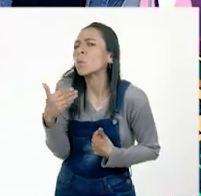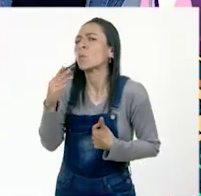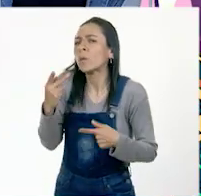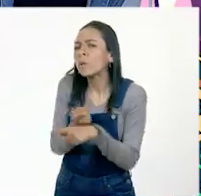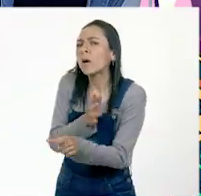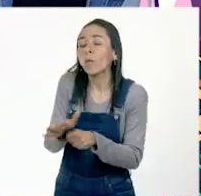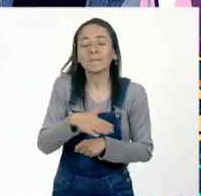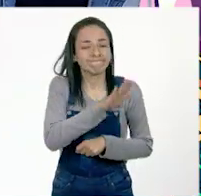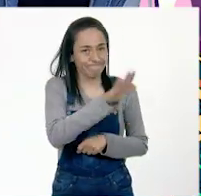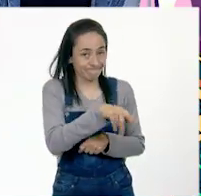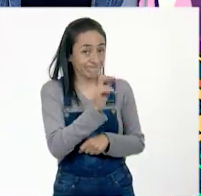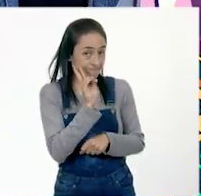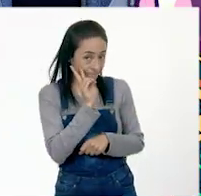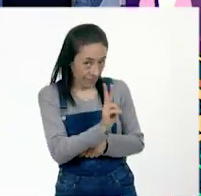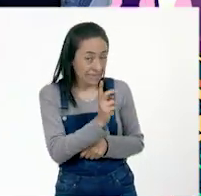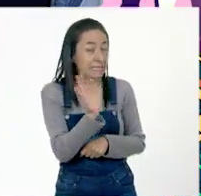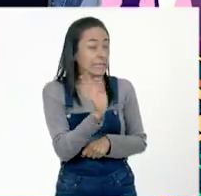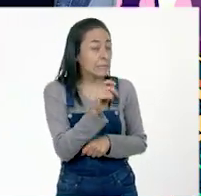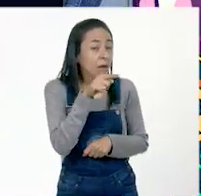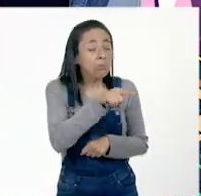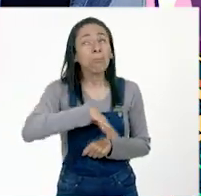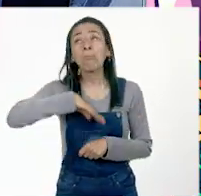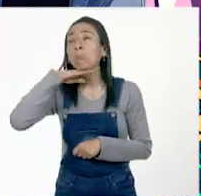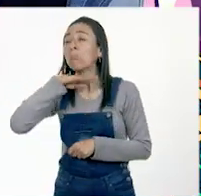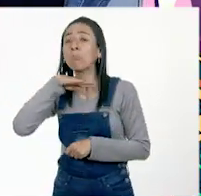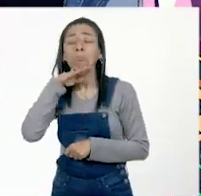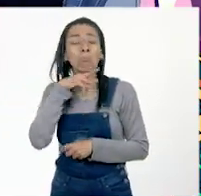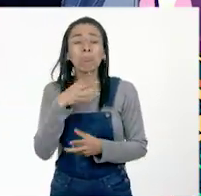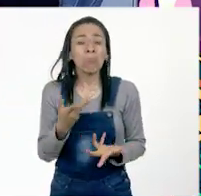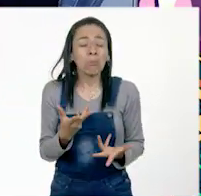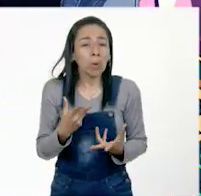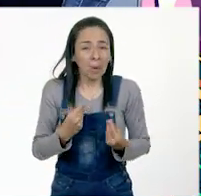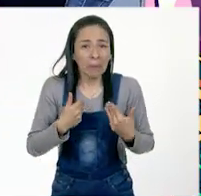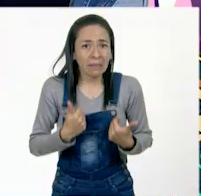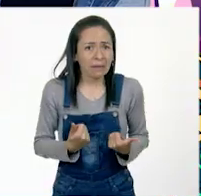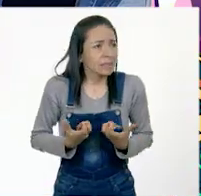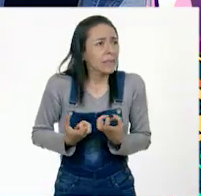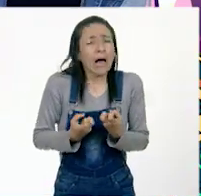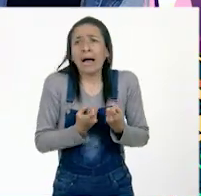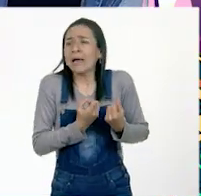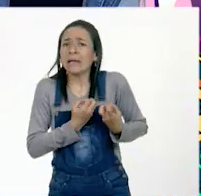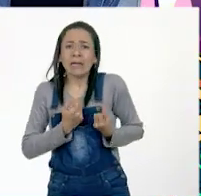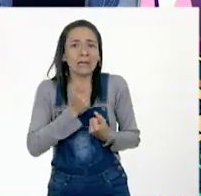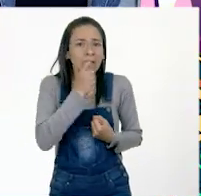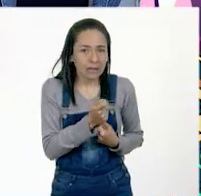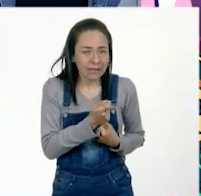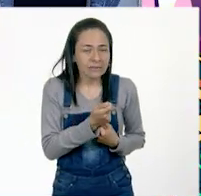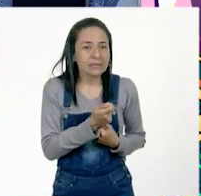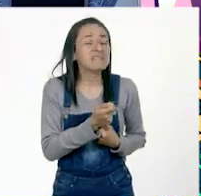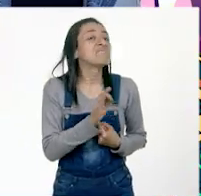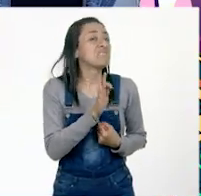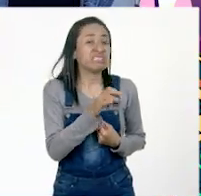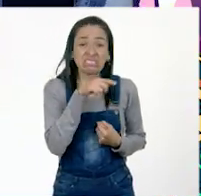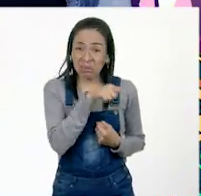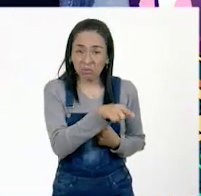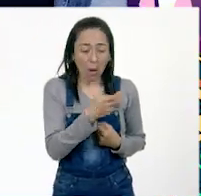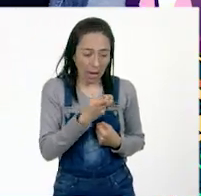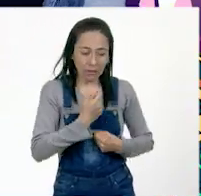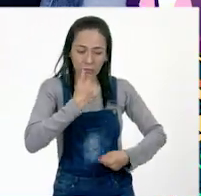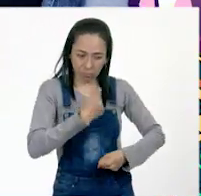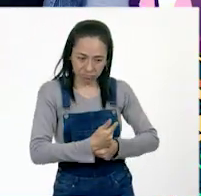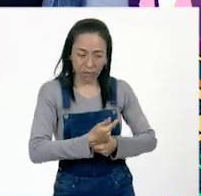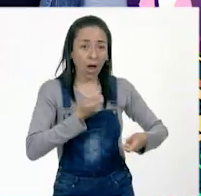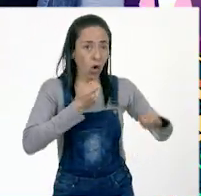no te hubieras dado cuenta de que estabas agitado y de que necesitabas volver a la calma para tomar decisiones, lo más seguro es que